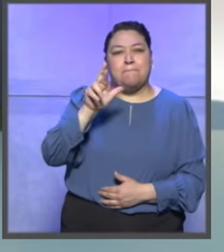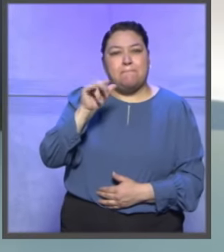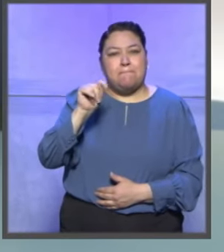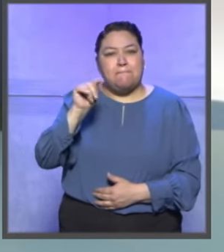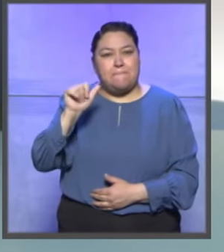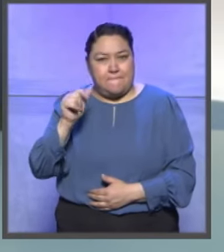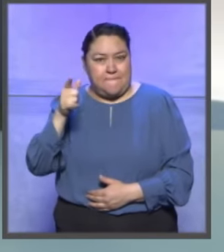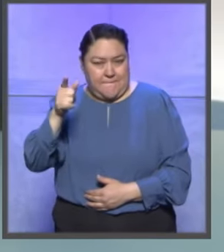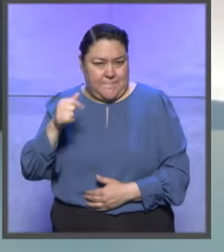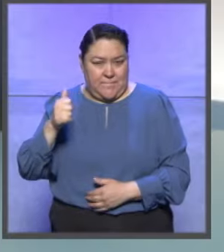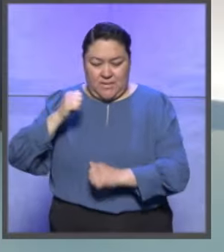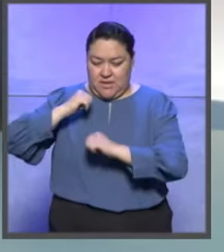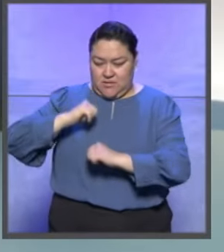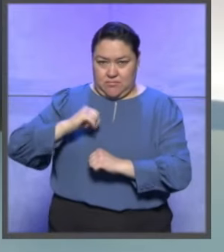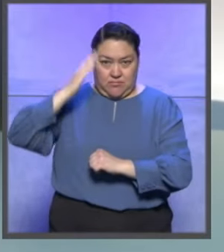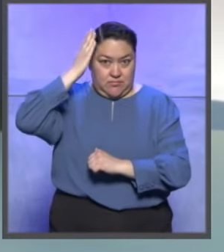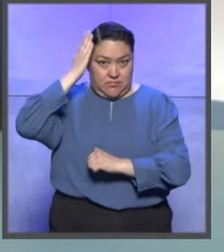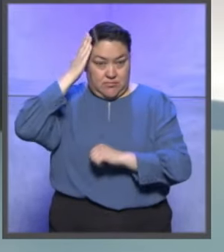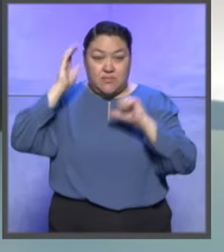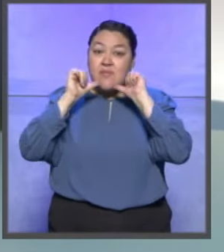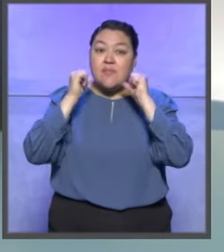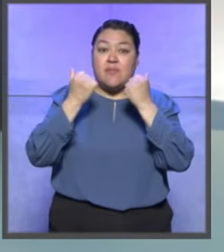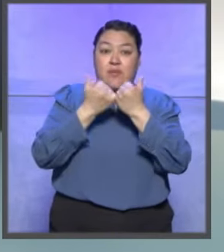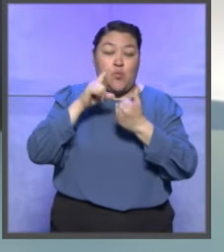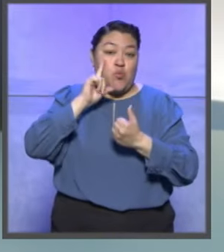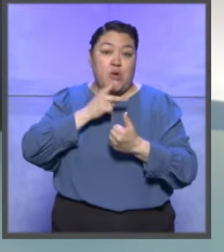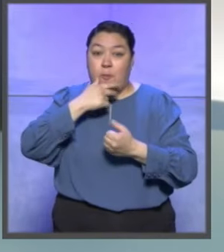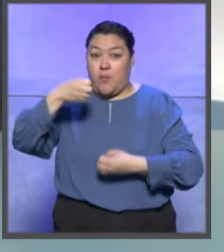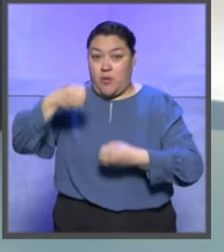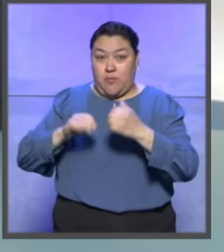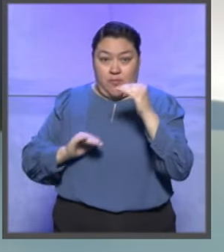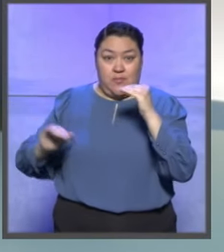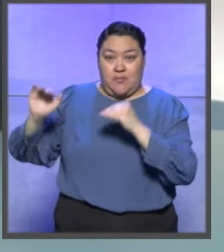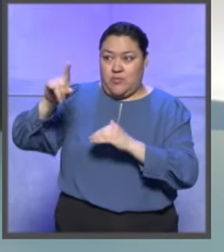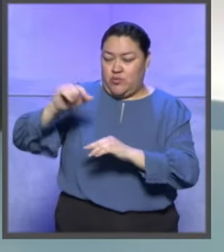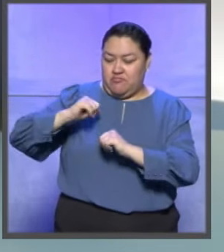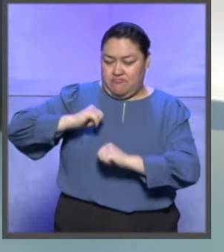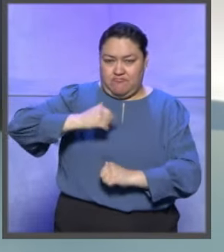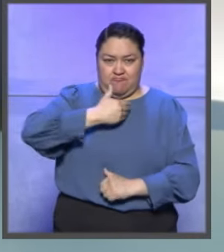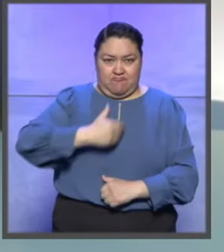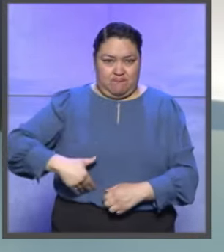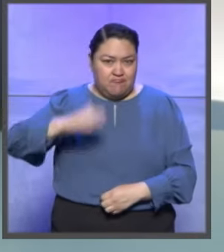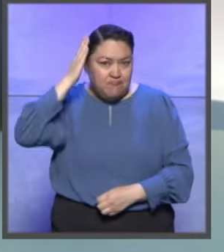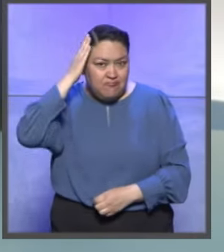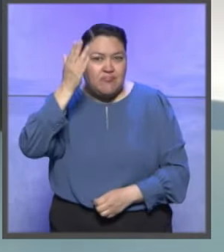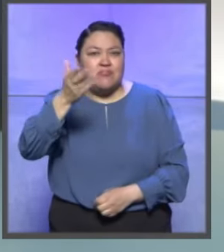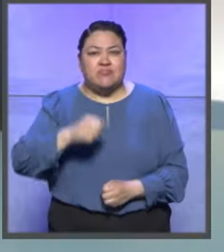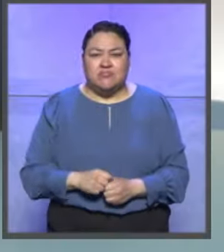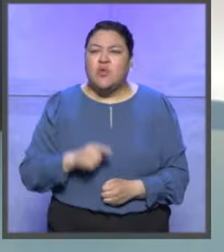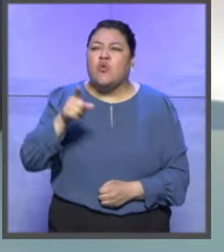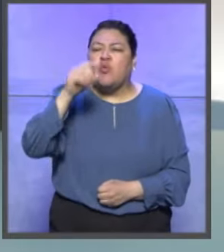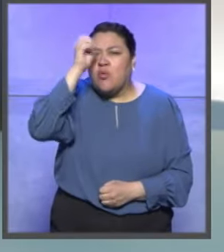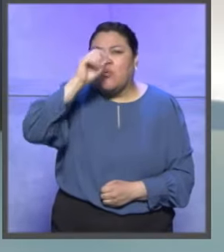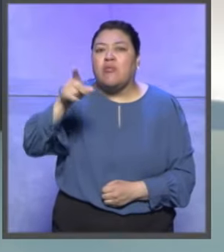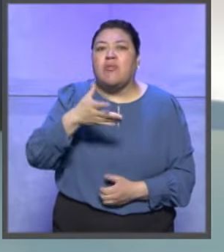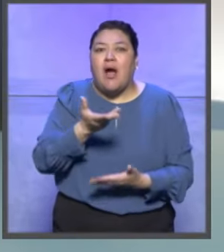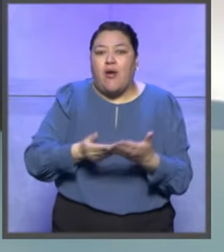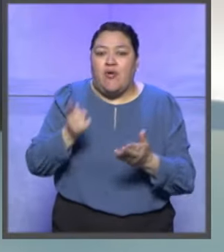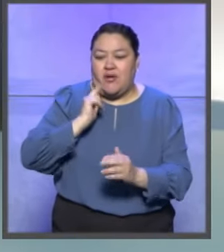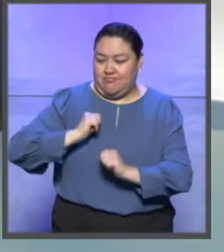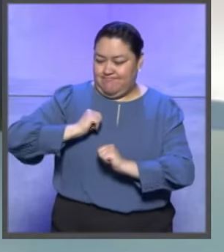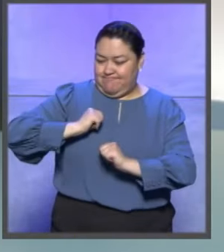en primera persona y como titular de esta Asociación de Magistradas y Magistrados Electorales. ¿Qué me dices? ¿Qué representa para ti este